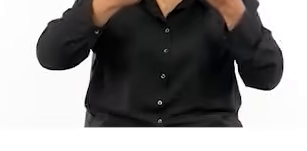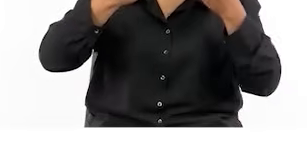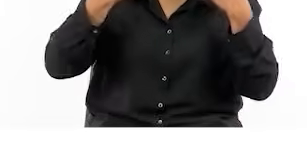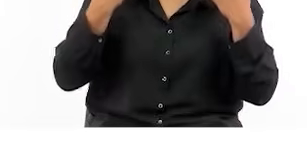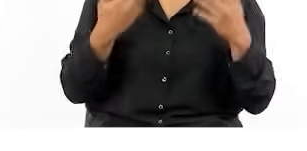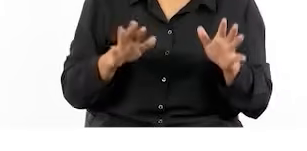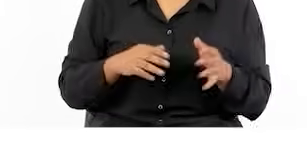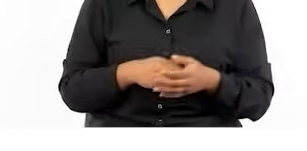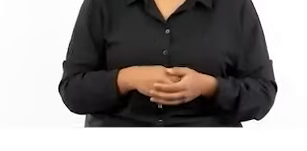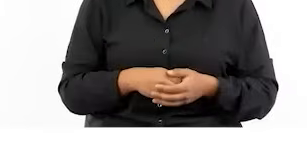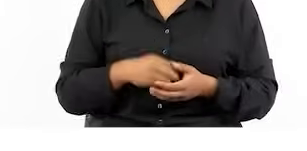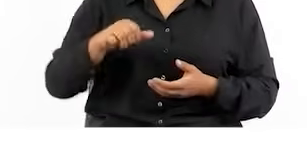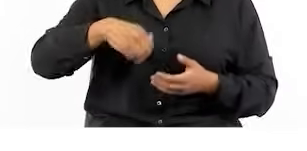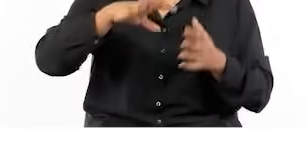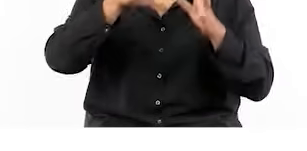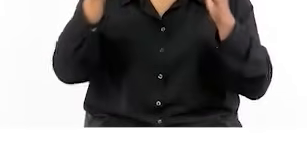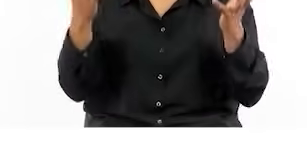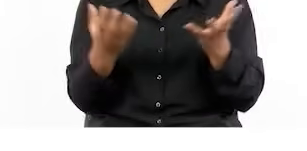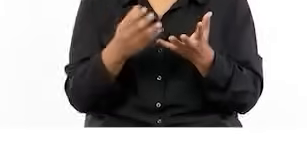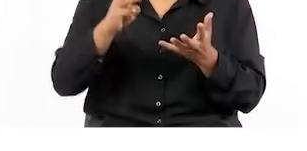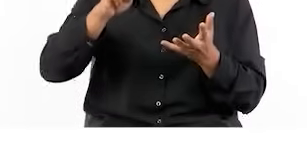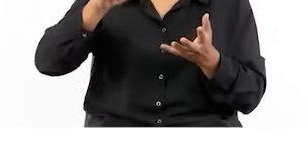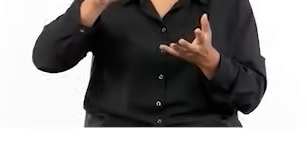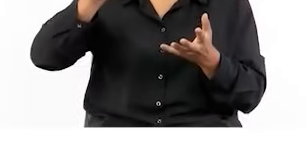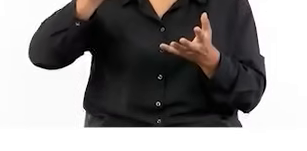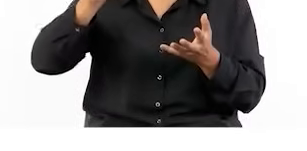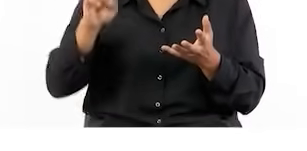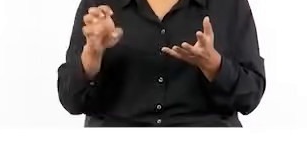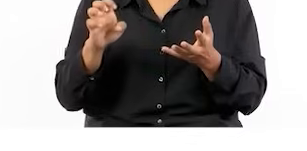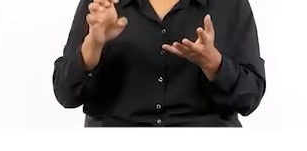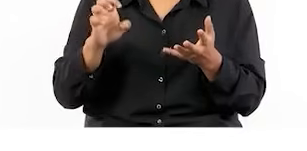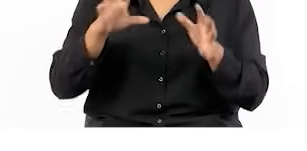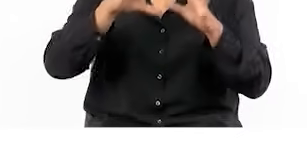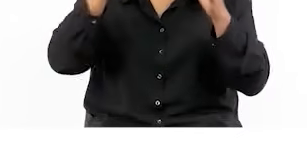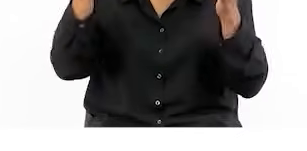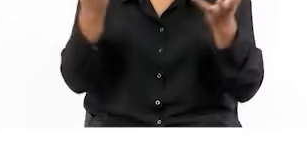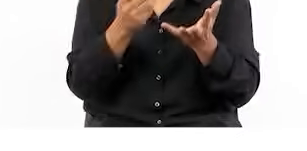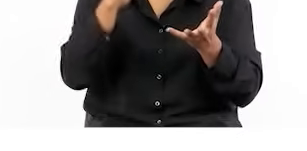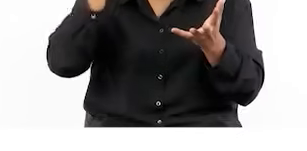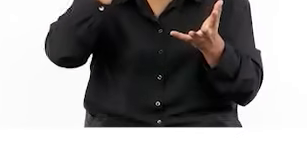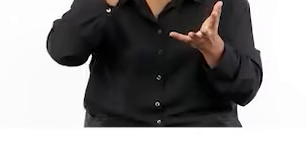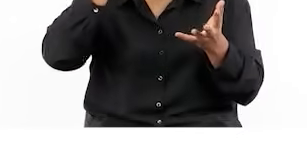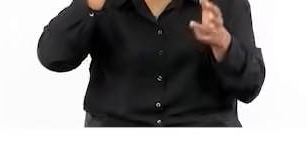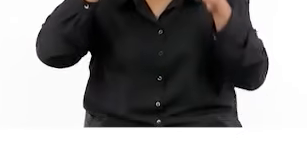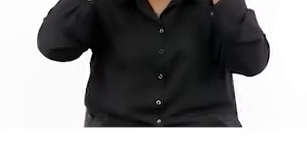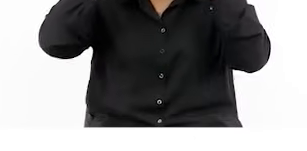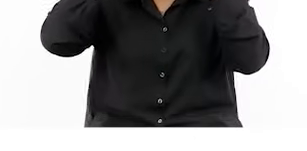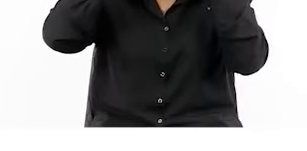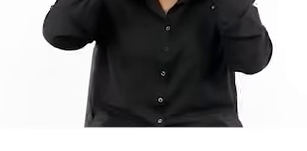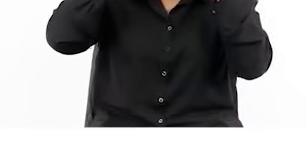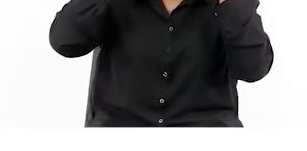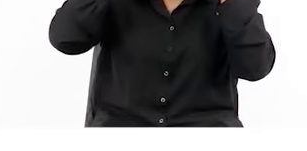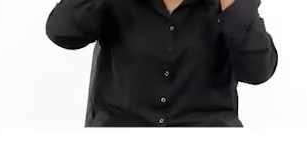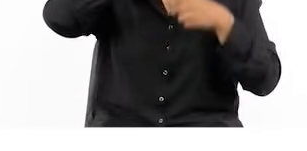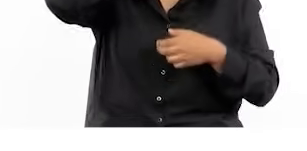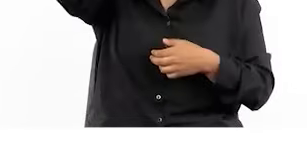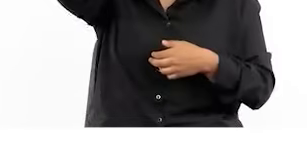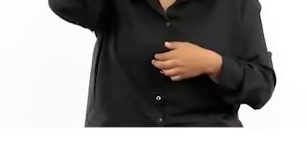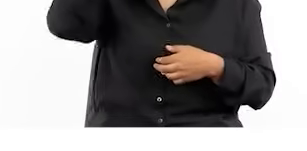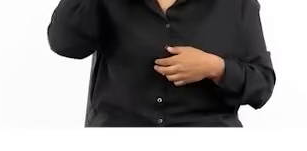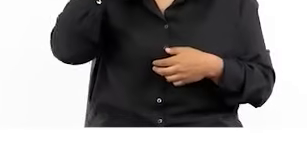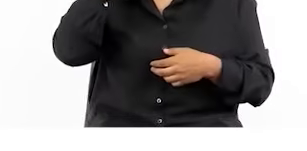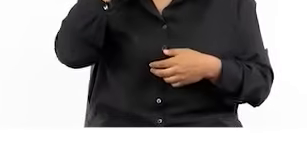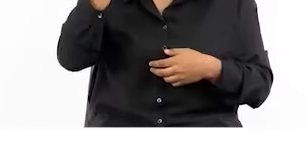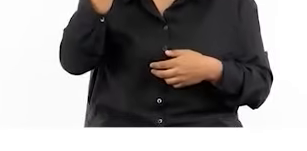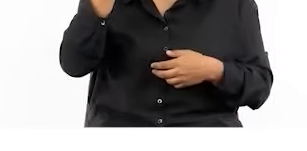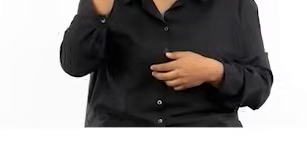la Tierra, que ya hemos hablado mucho sobre ella anteriormente, y el planeta Marte, conocido como el planeta rojo. De hecho,